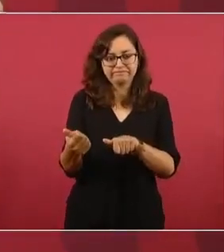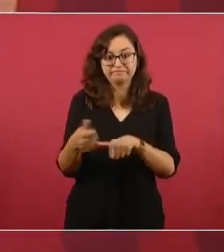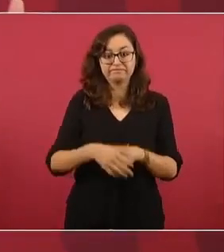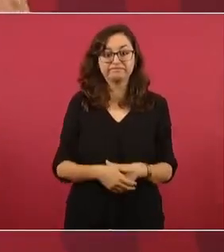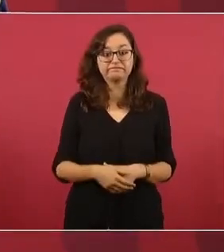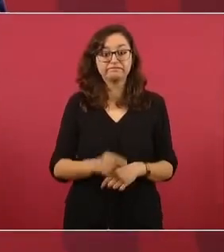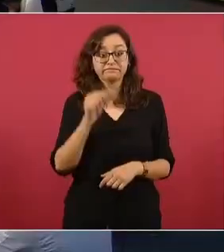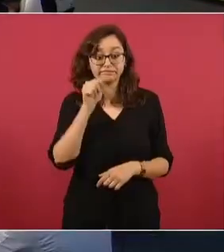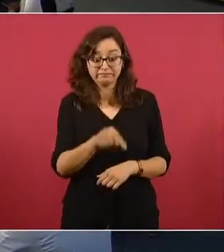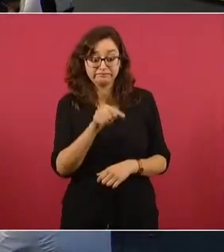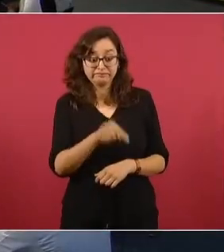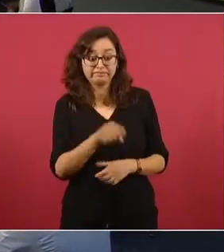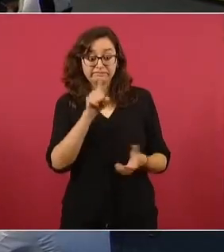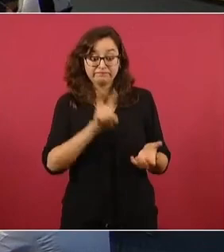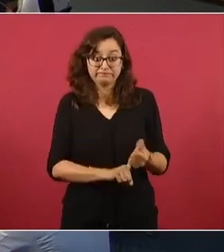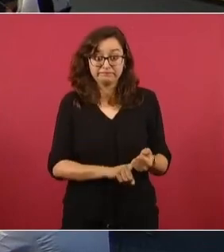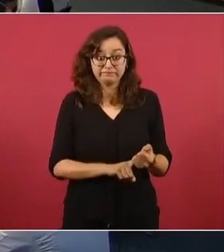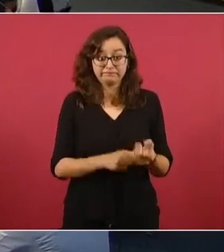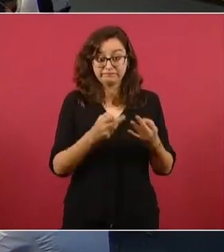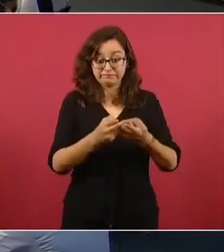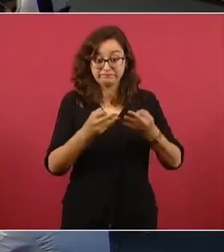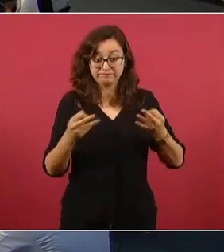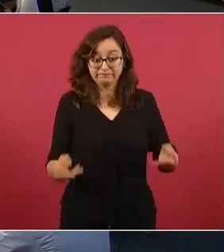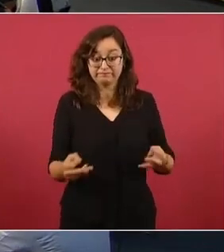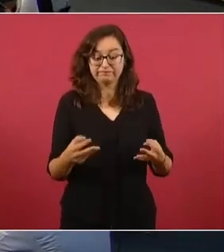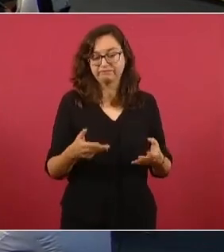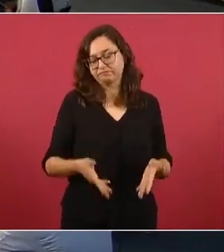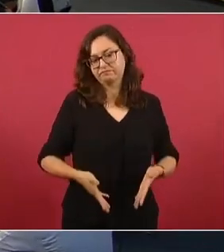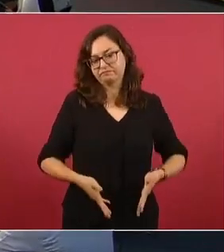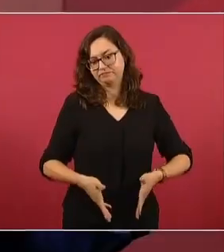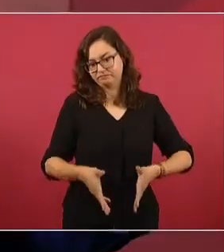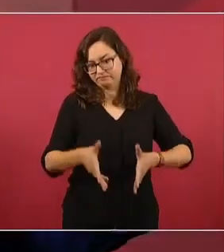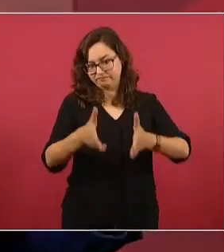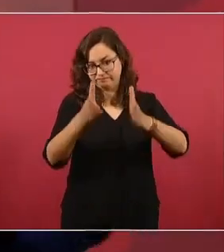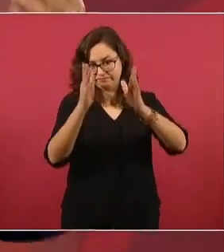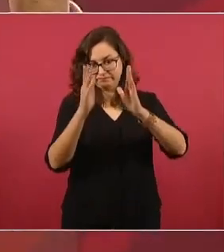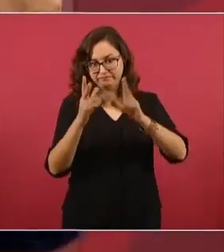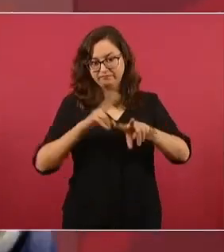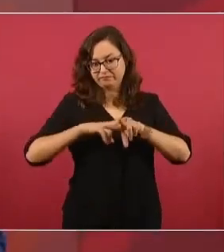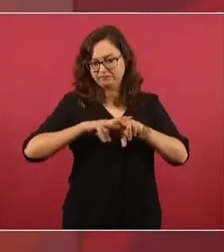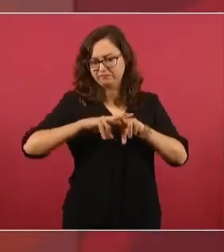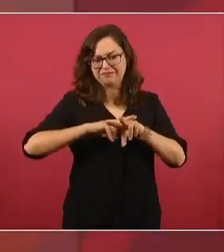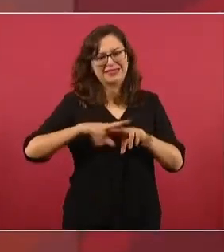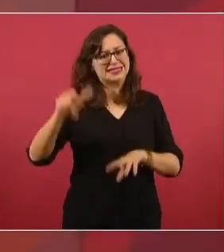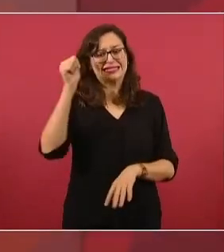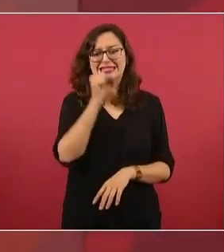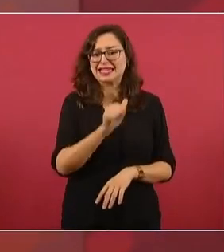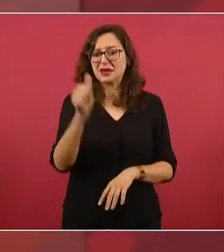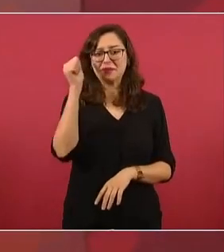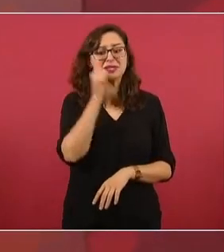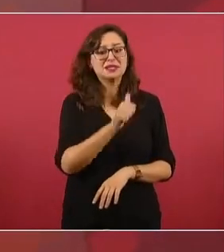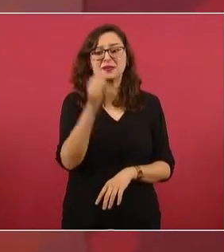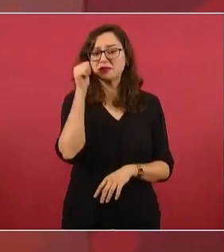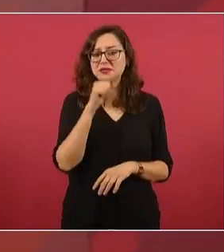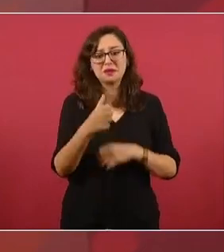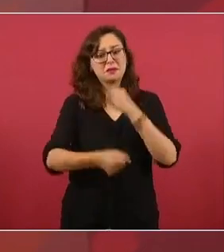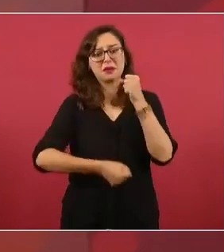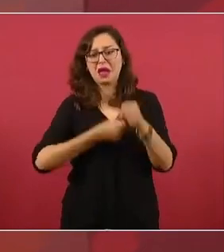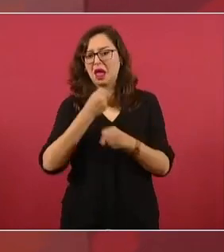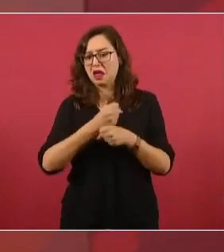siempre ha pasado, pero se está rehabilitando el tren del Istmo,